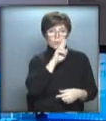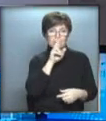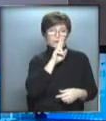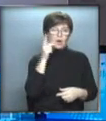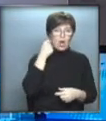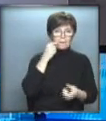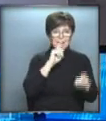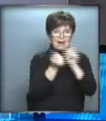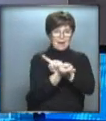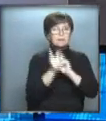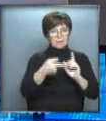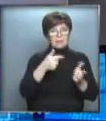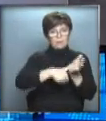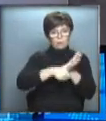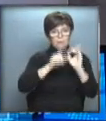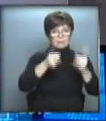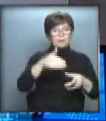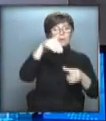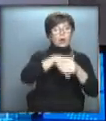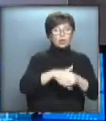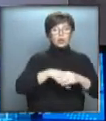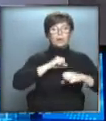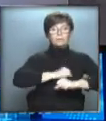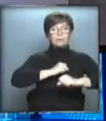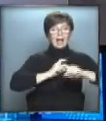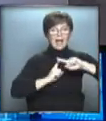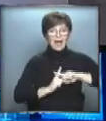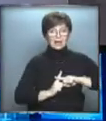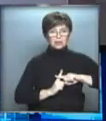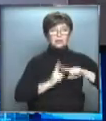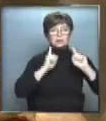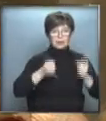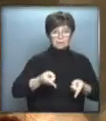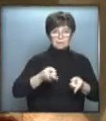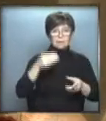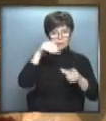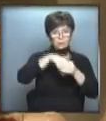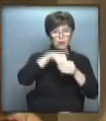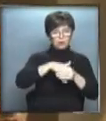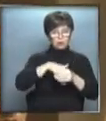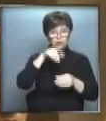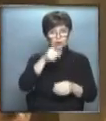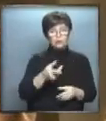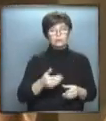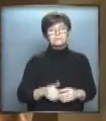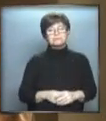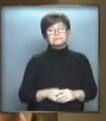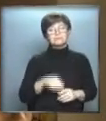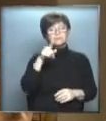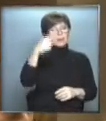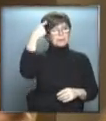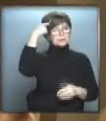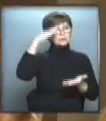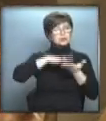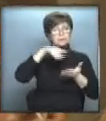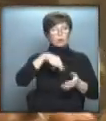Nos quedamos, si te parece, Robert, aquí en la ciudad de Buenos Aires. Votó Elisa Carrió. Así es, muy cerquita de su casa, así lo hacía. ¿Cuáles expectativas que tiene para el día de hoy? Mira, nosotros